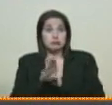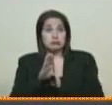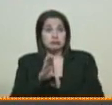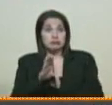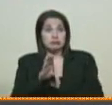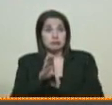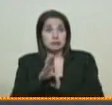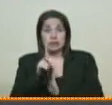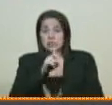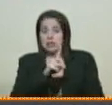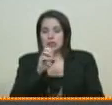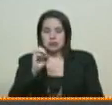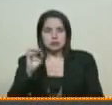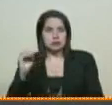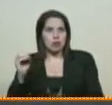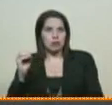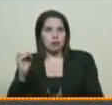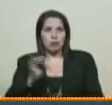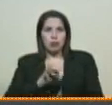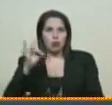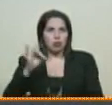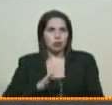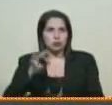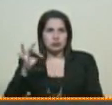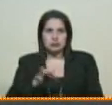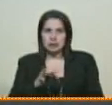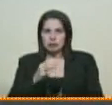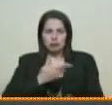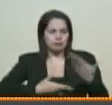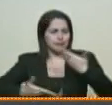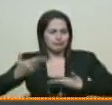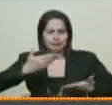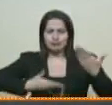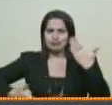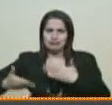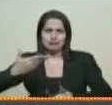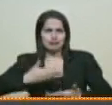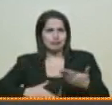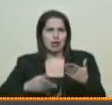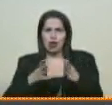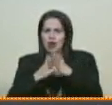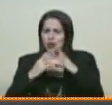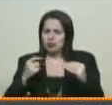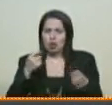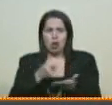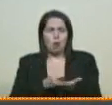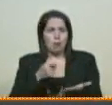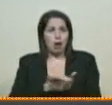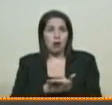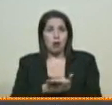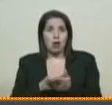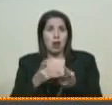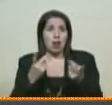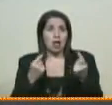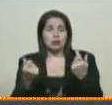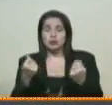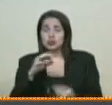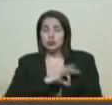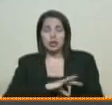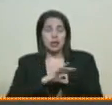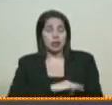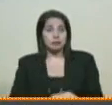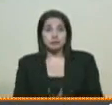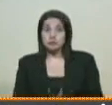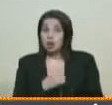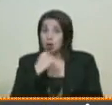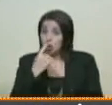el 100% de los intercambios comerciales y los pagos en la sociedad. Lo digo